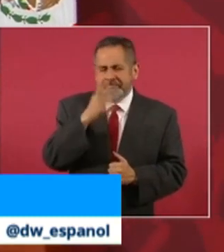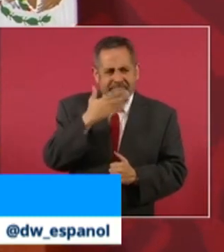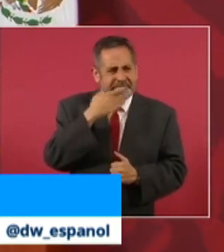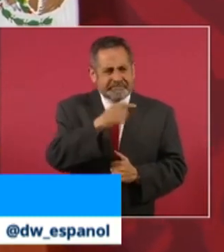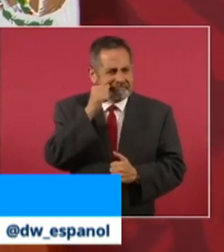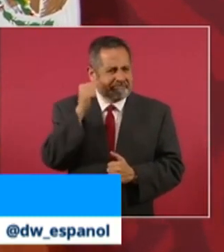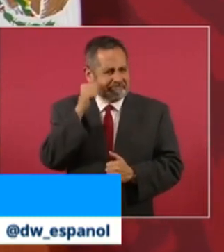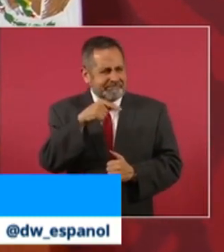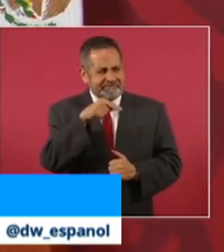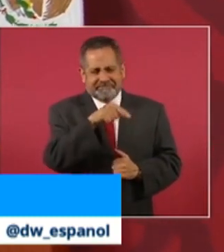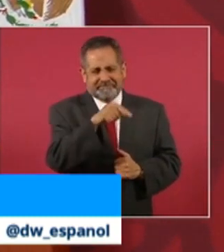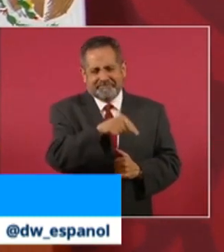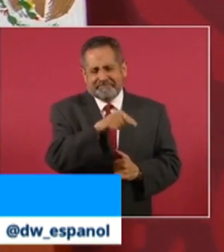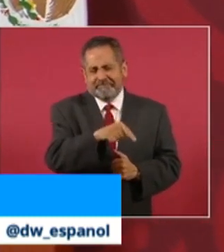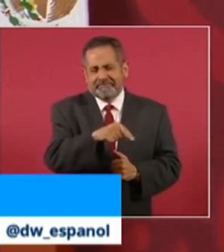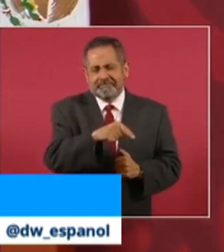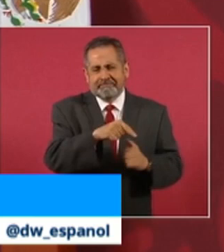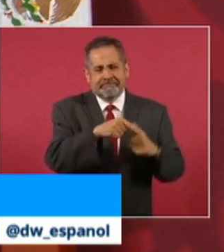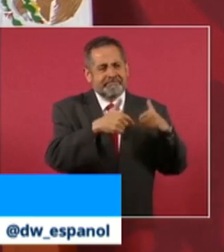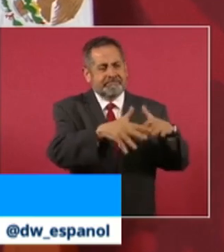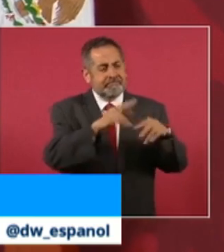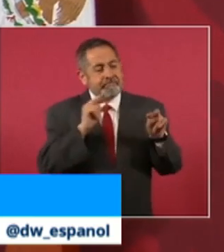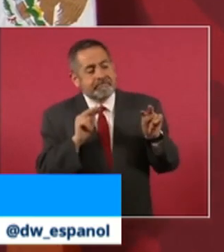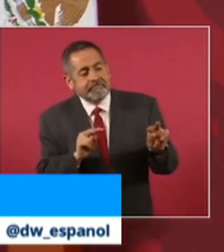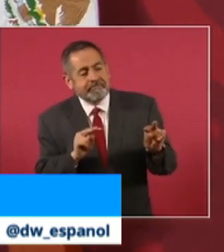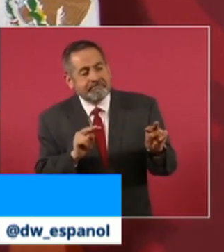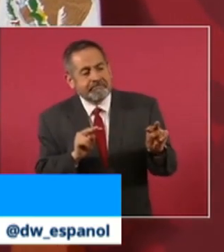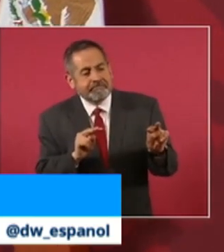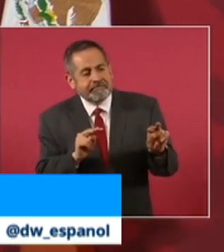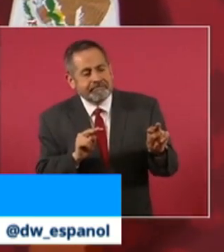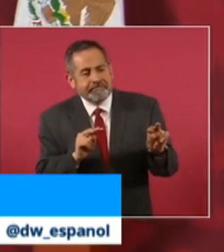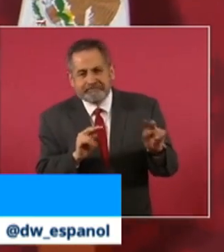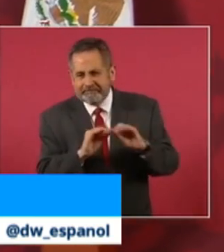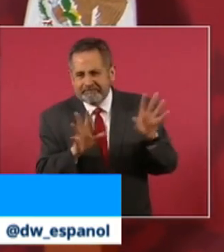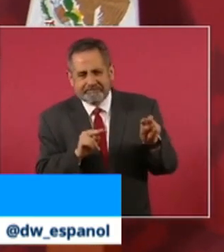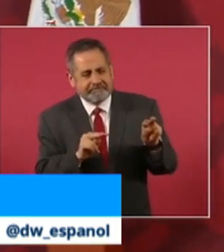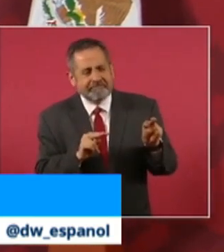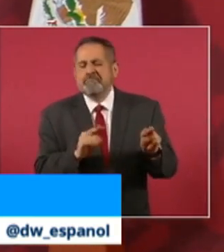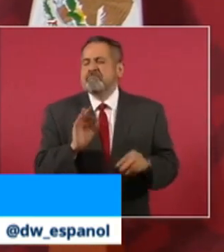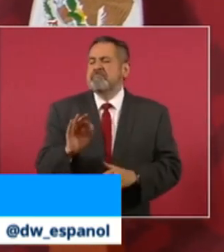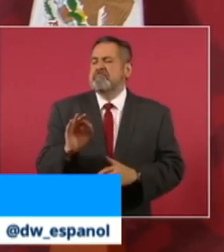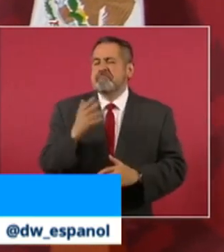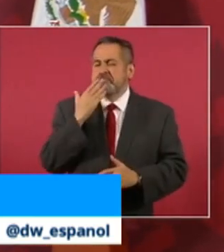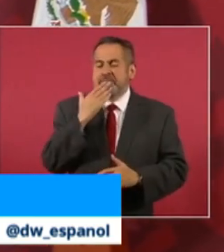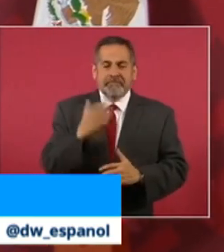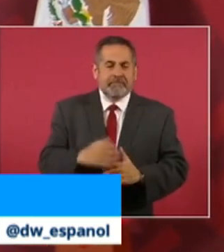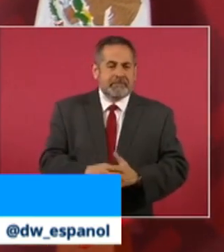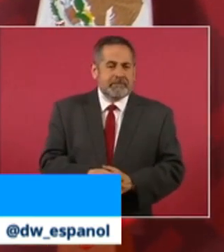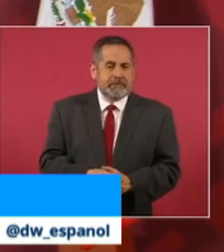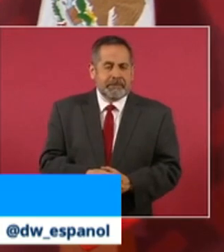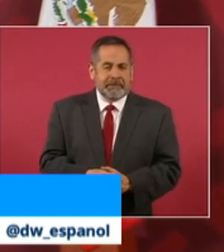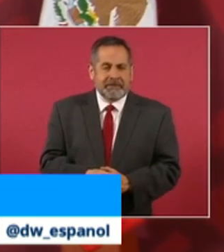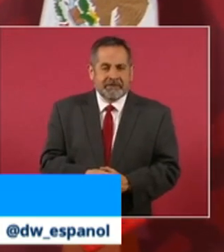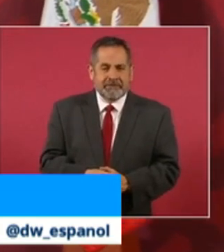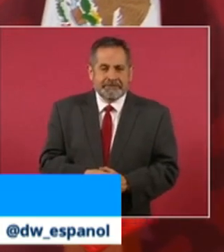es congruente con su propio discurso y tratará de empujar esa reforma con la